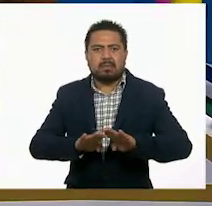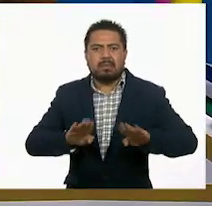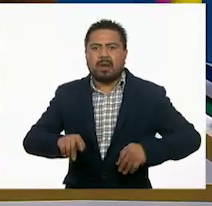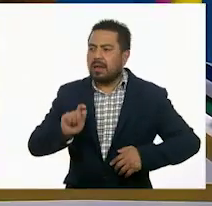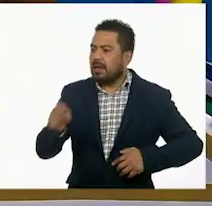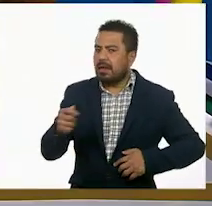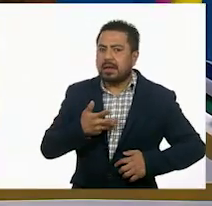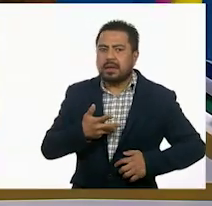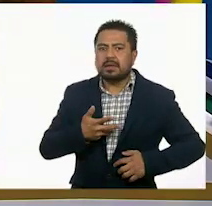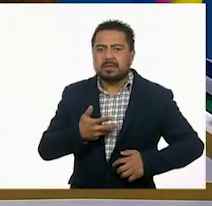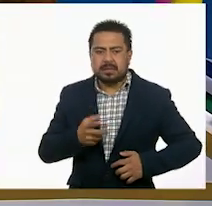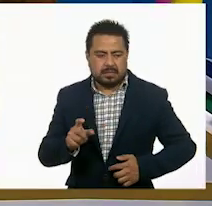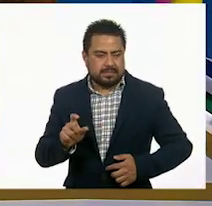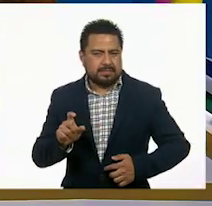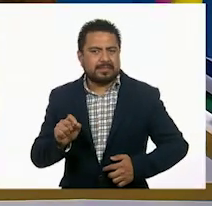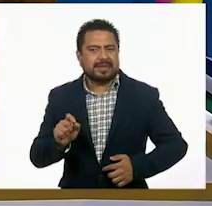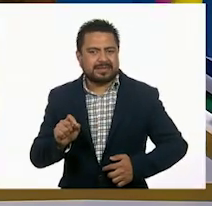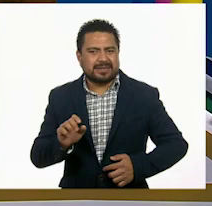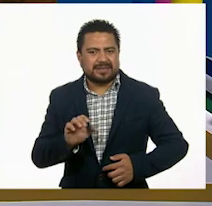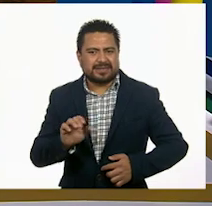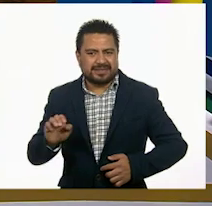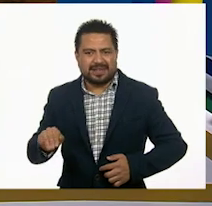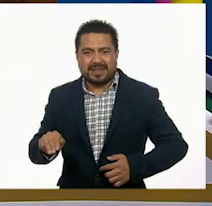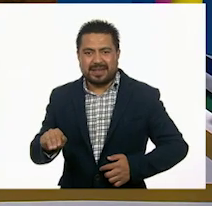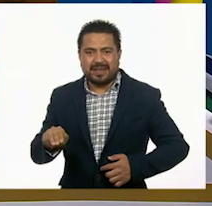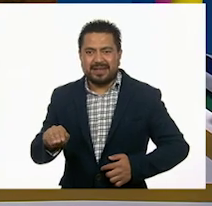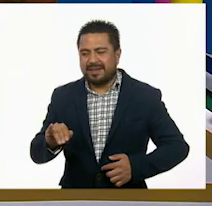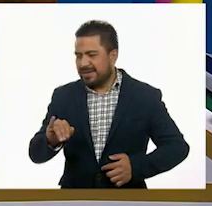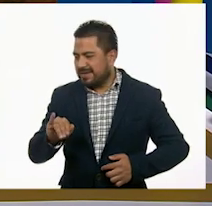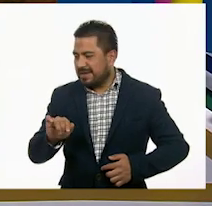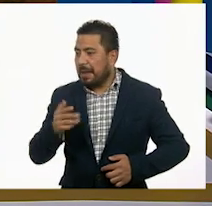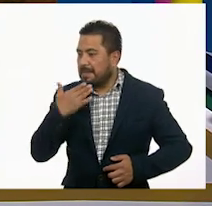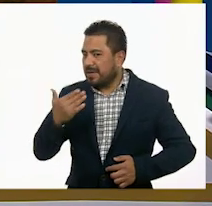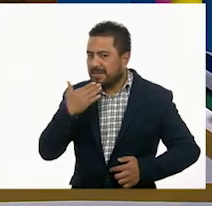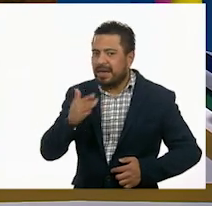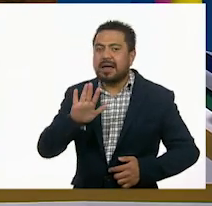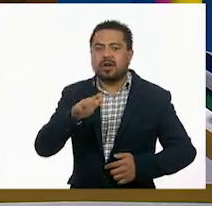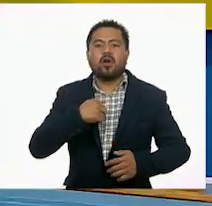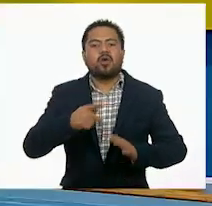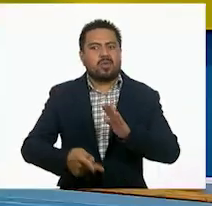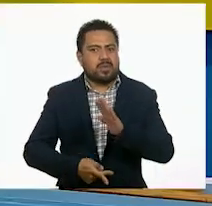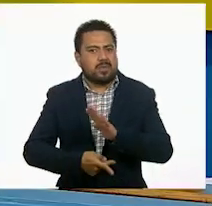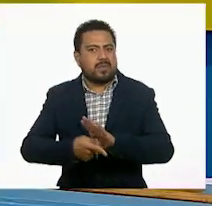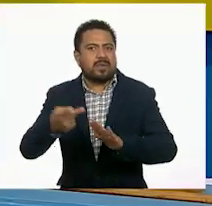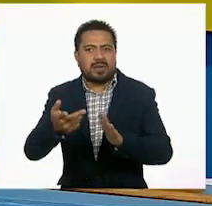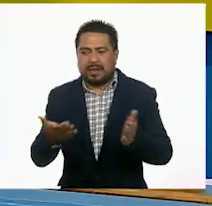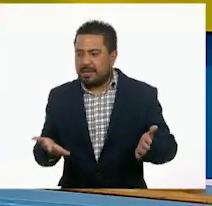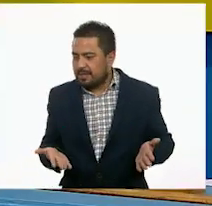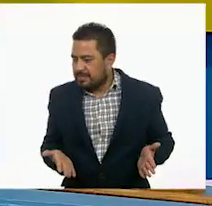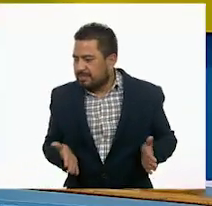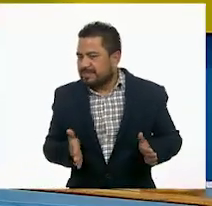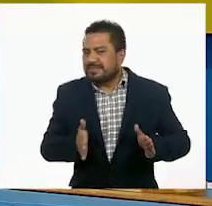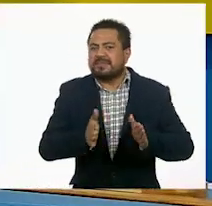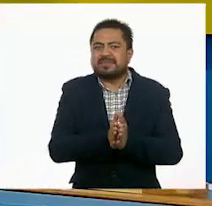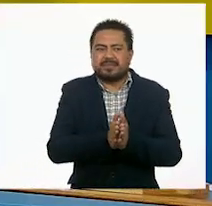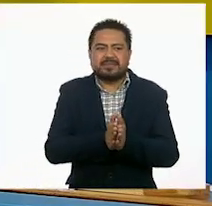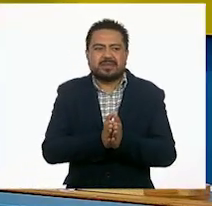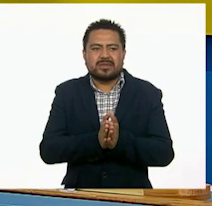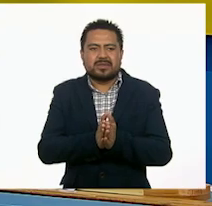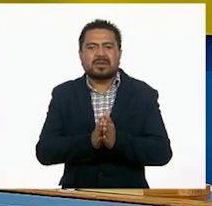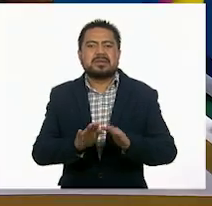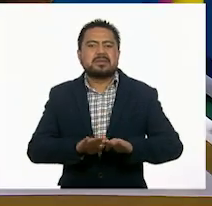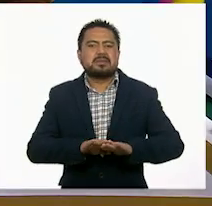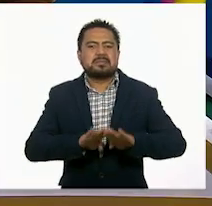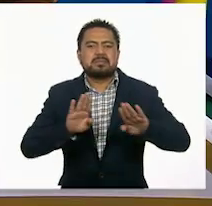mediría? 20 centímetros. Muy bien. Y si la doblo nuevamente a la mitad,